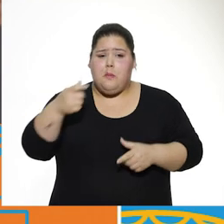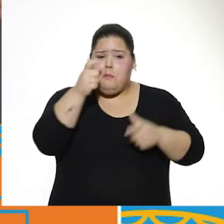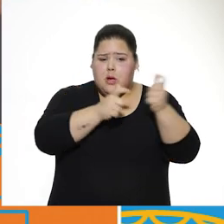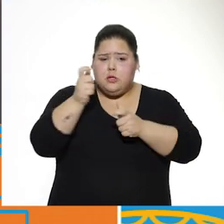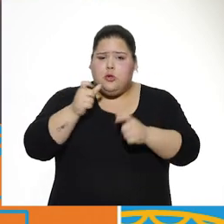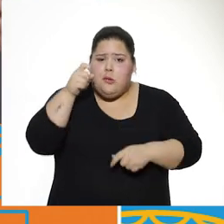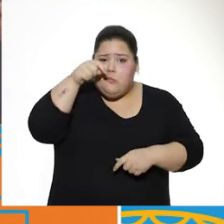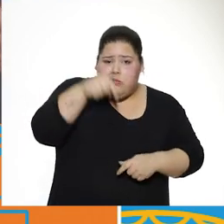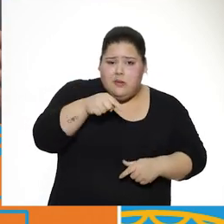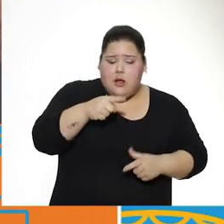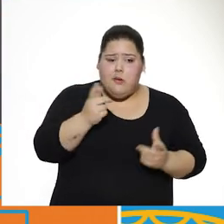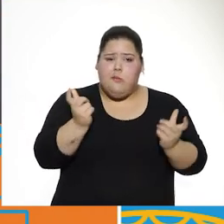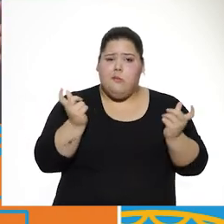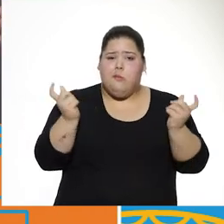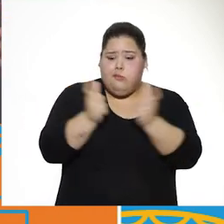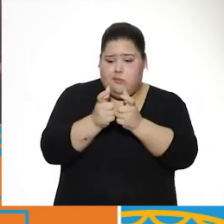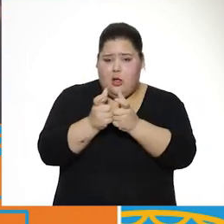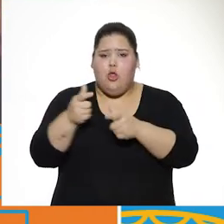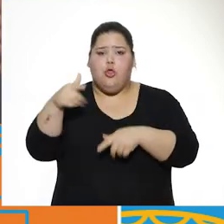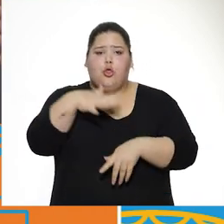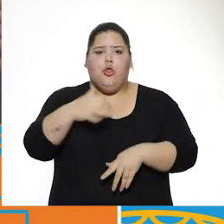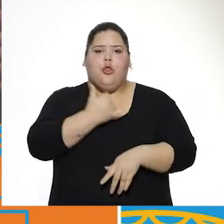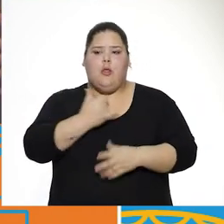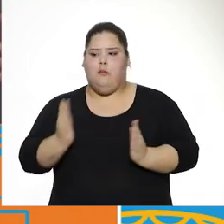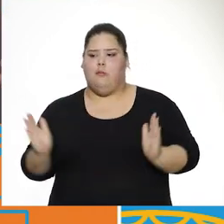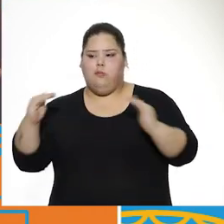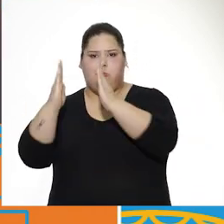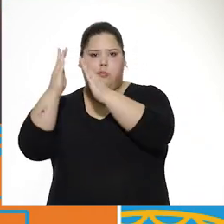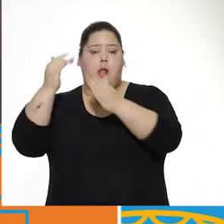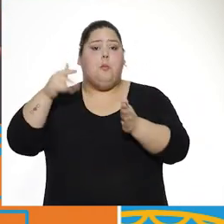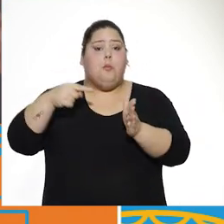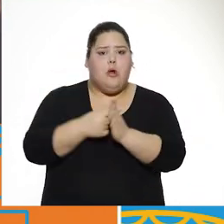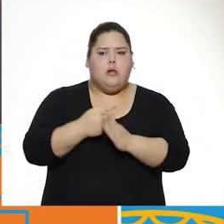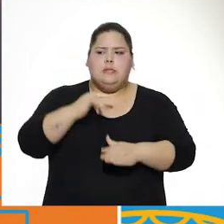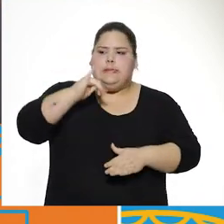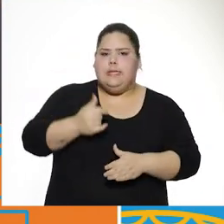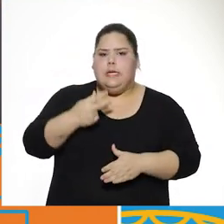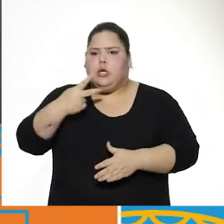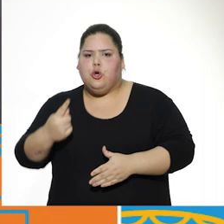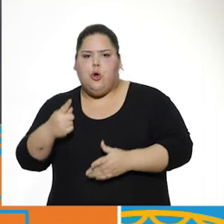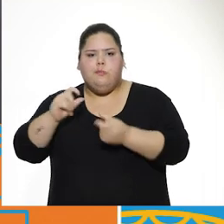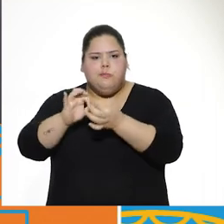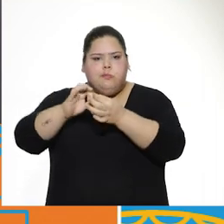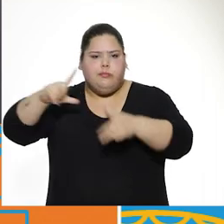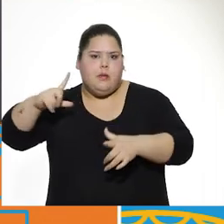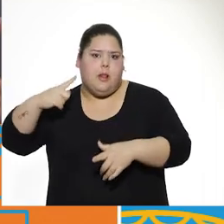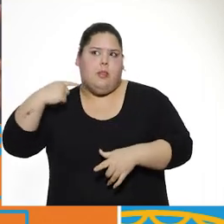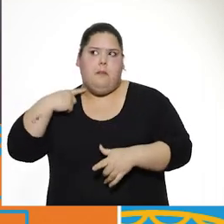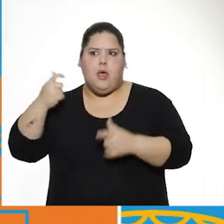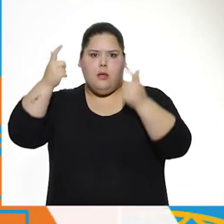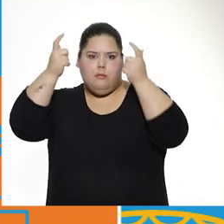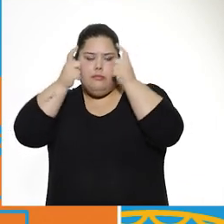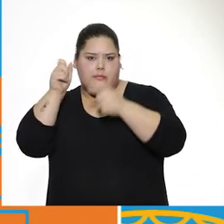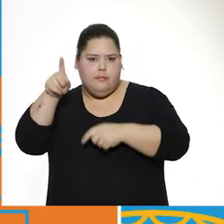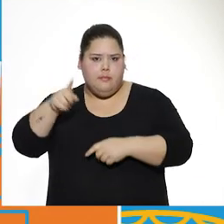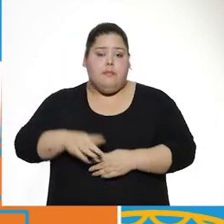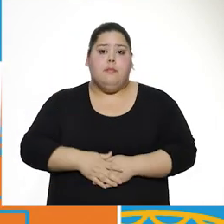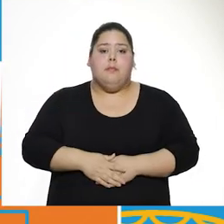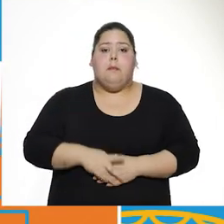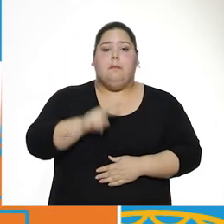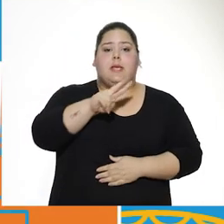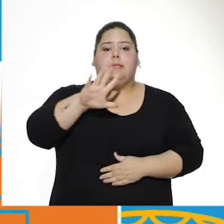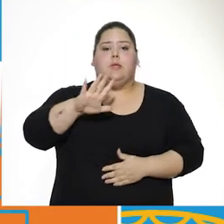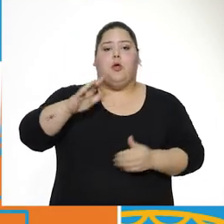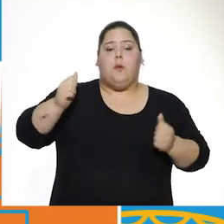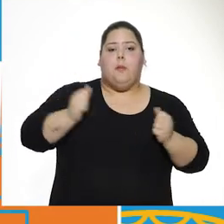de criollos se juntó en el Cabildo Abierto de Buenos Aires para decidir si sí o no nos debíamos separar del rey de España. 5 de mayo